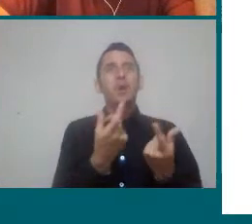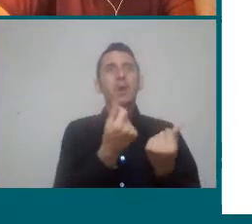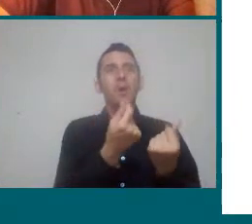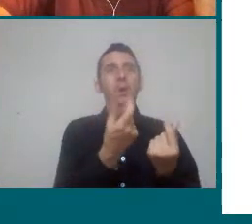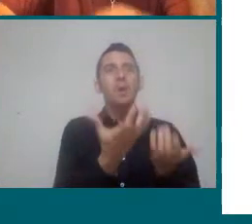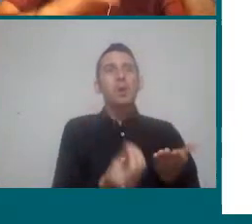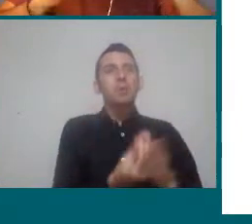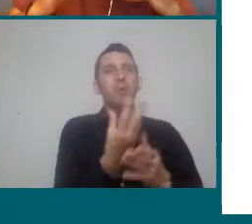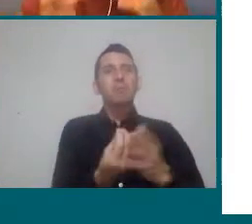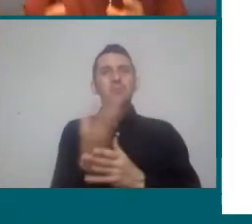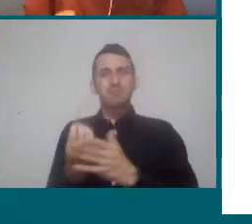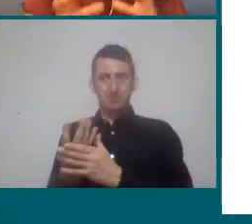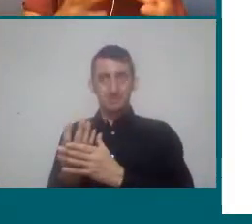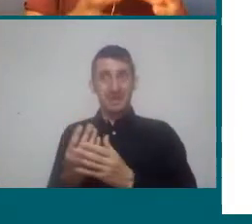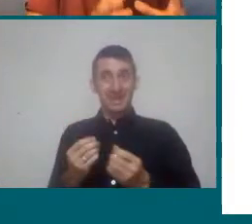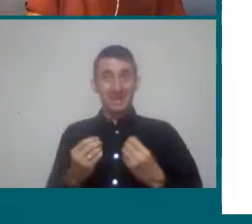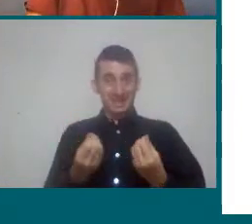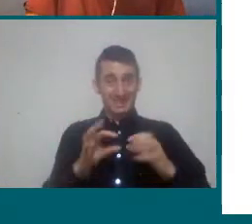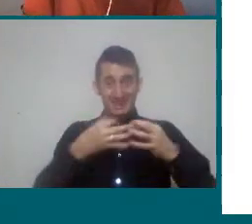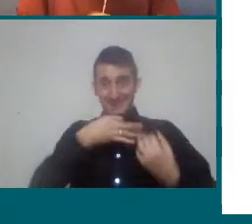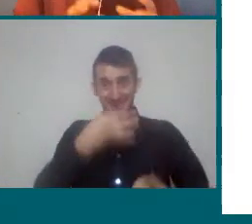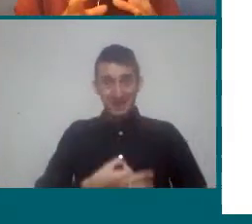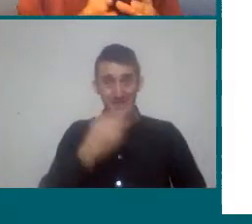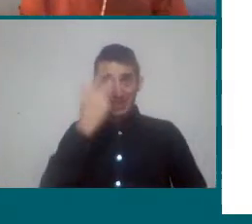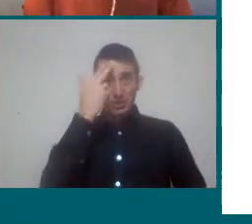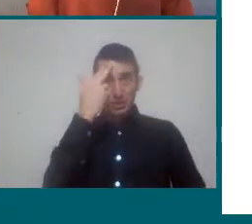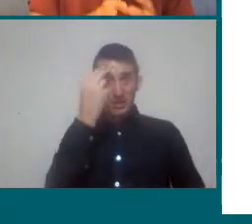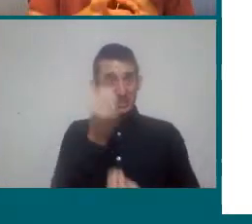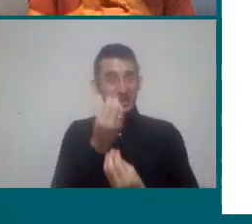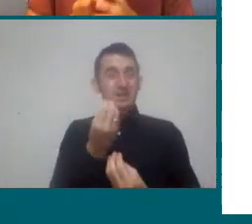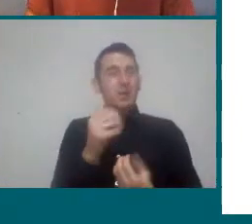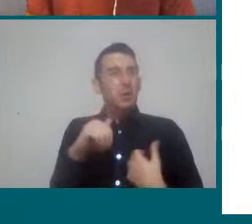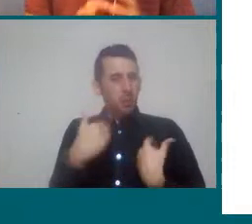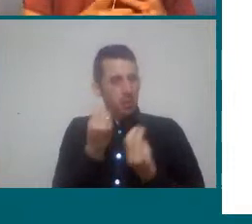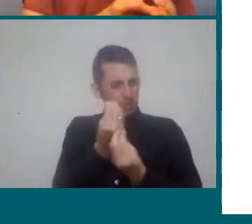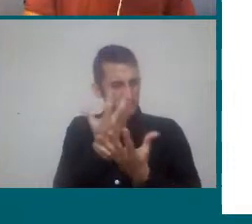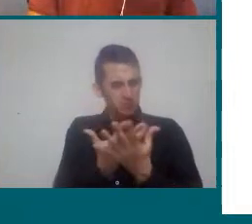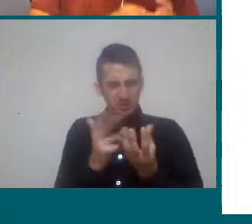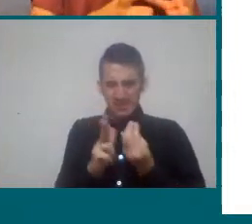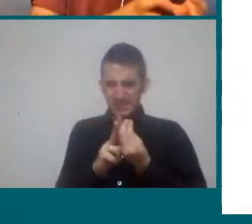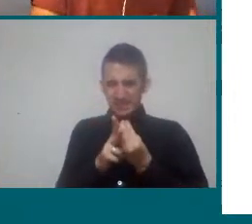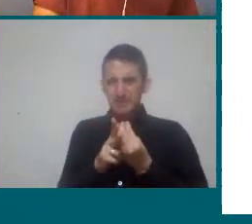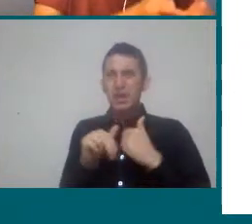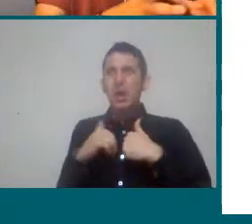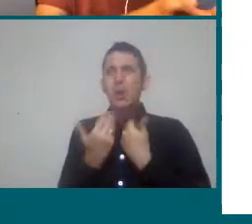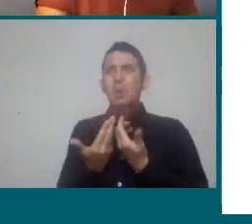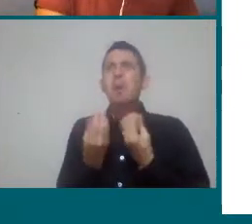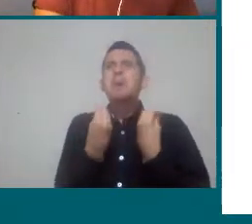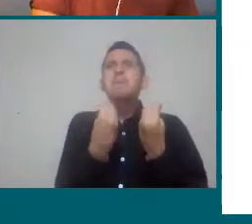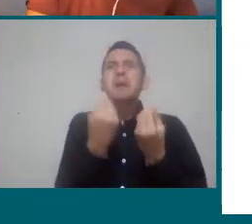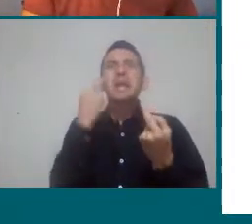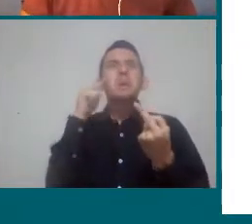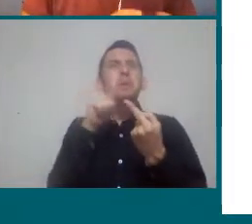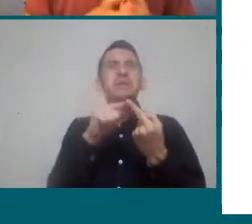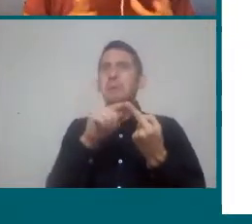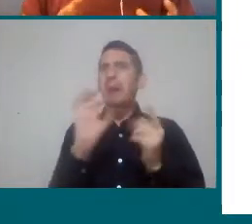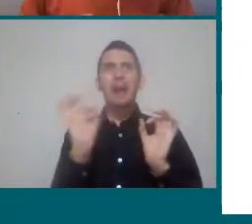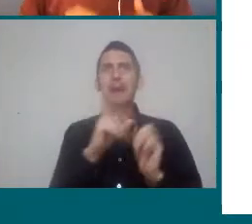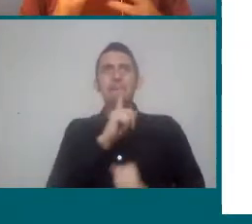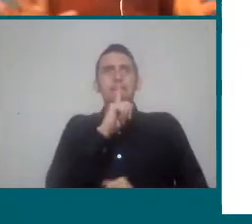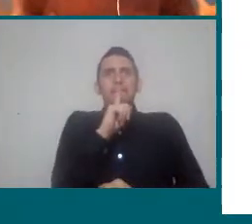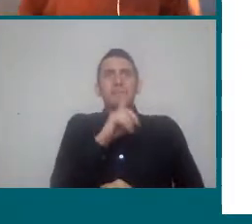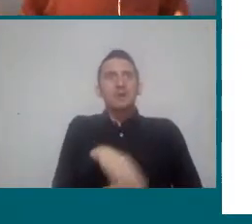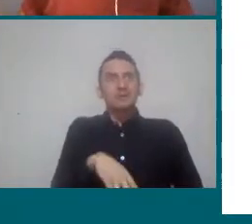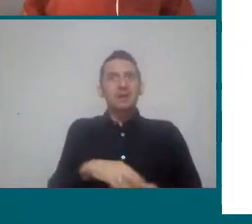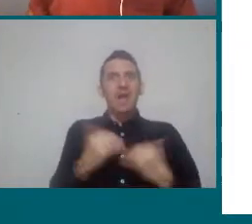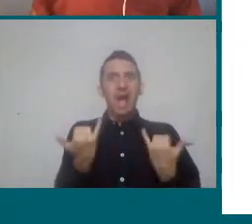sentido, más que darle una estructura, una lógica de qué herramienta vamos a utilizar en qué momento, para qué y con qué finalidad. Y esta pandemia